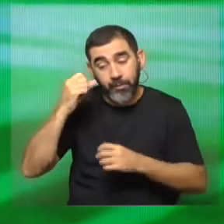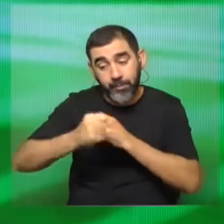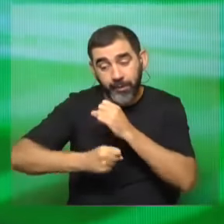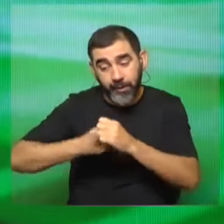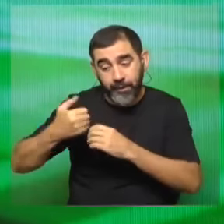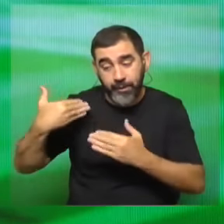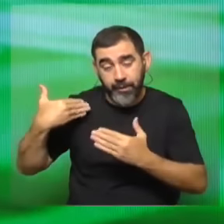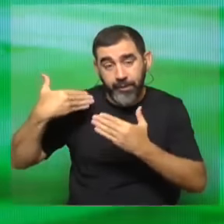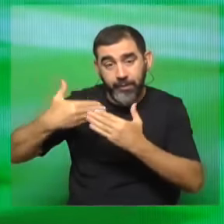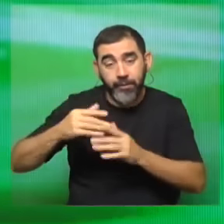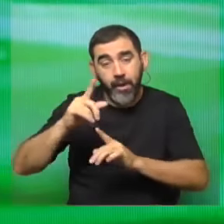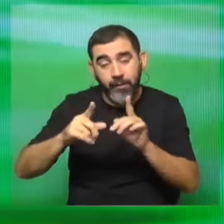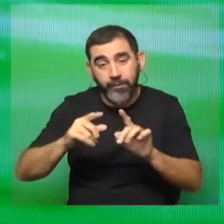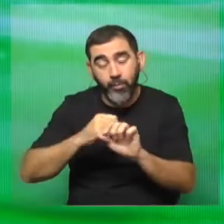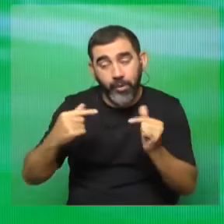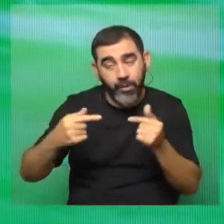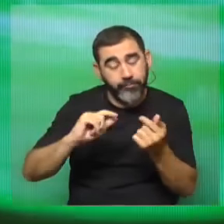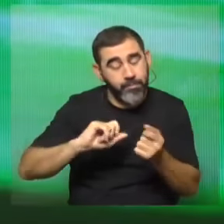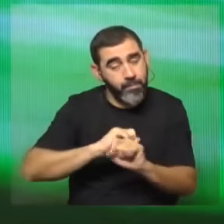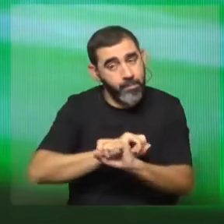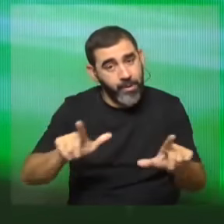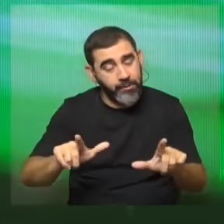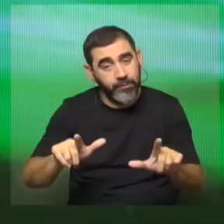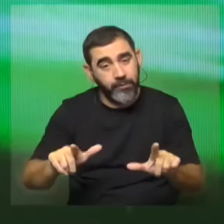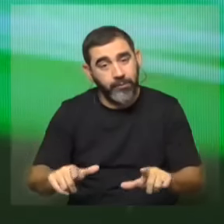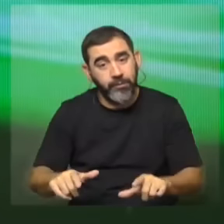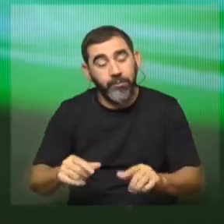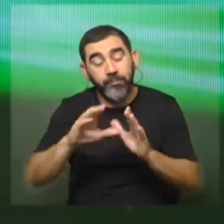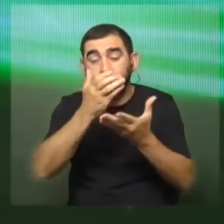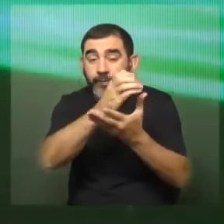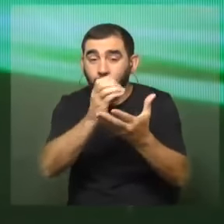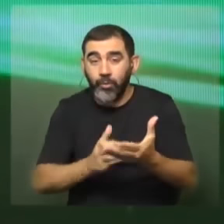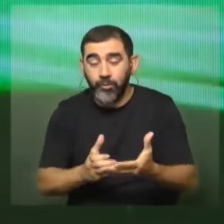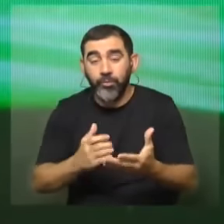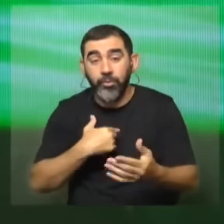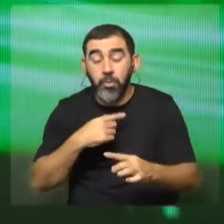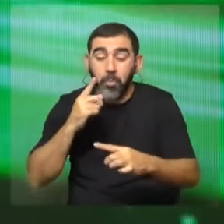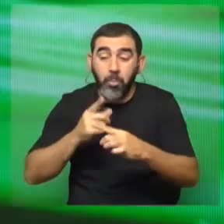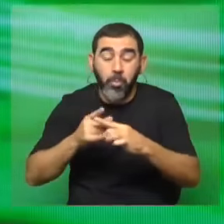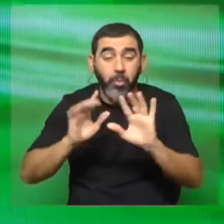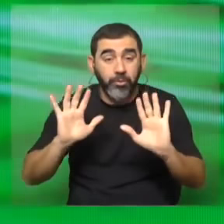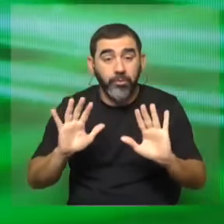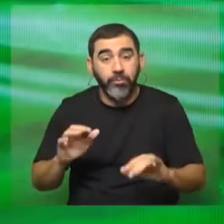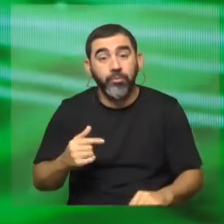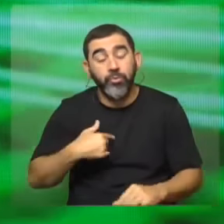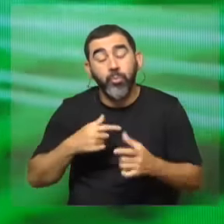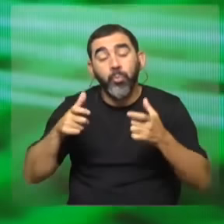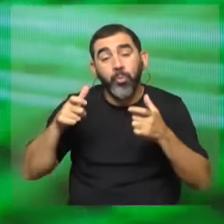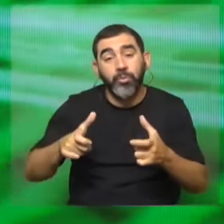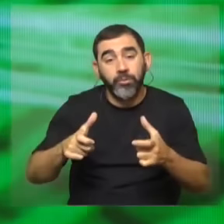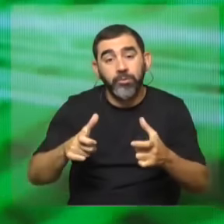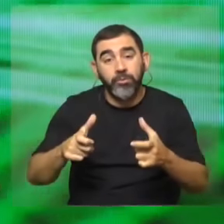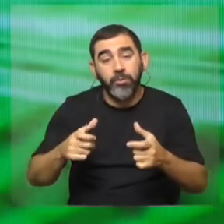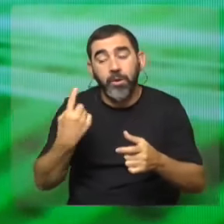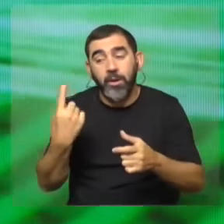esto a veces puede con jugarla en contra no este es el currículum usted tiene números positivos en ese caso yo yo por suerte tengo para